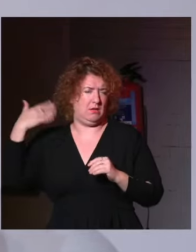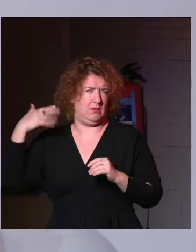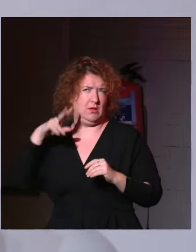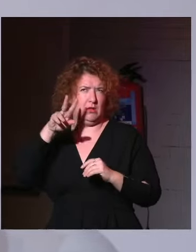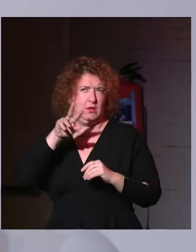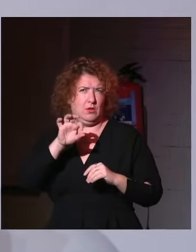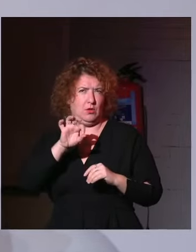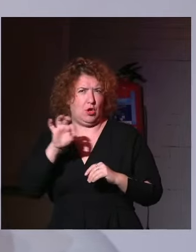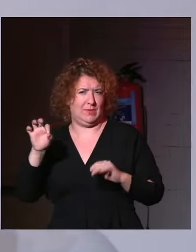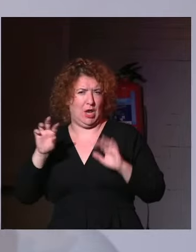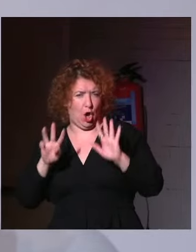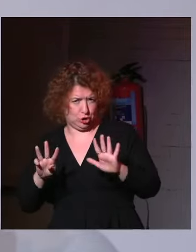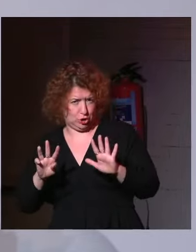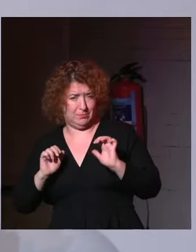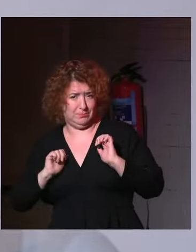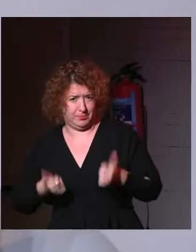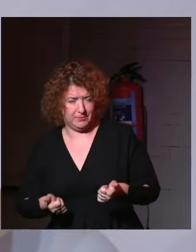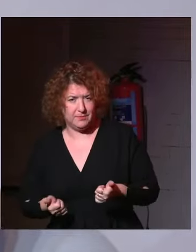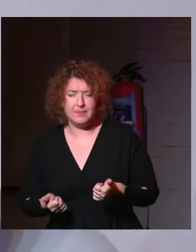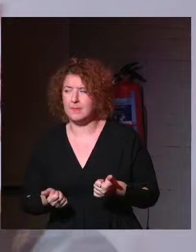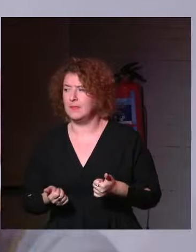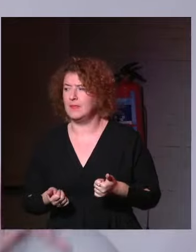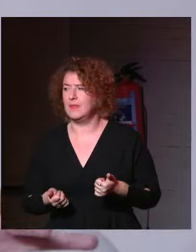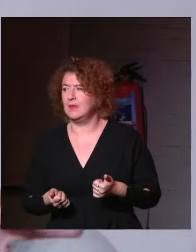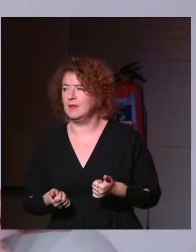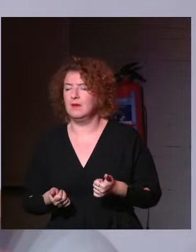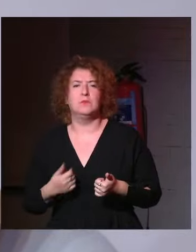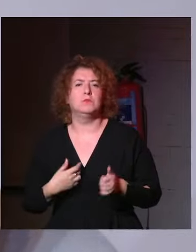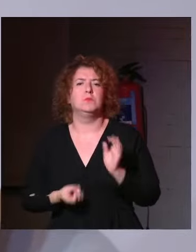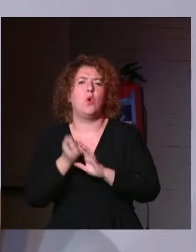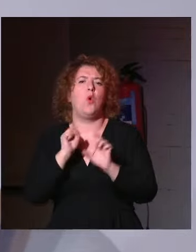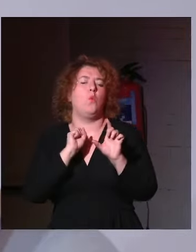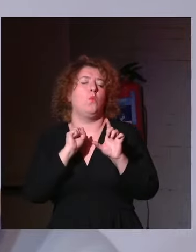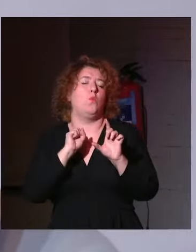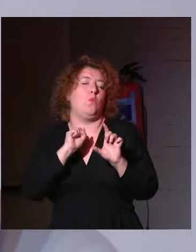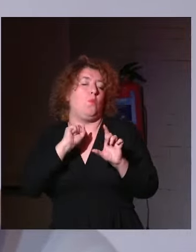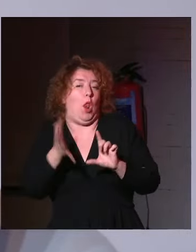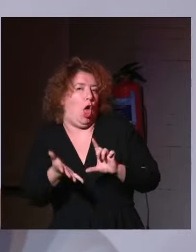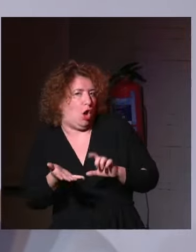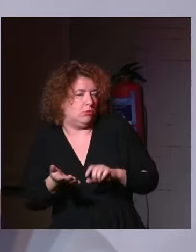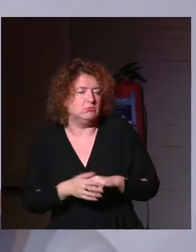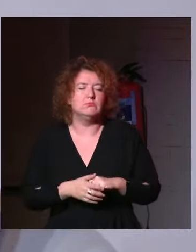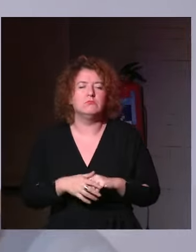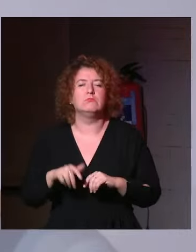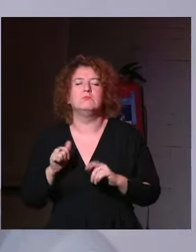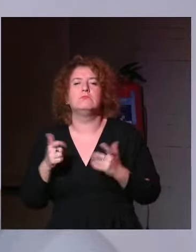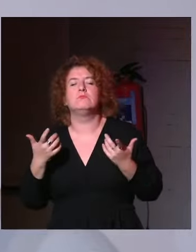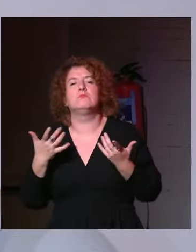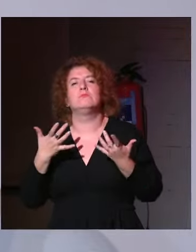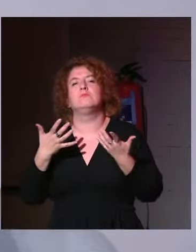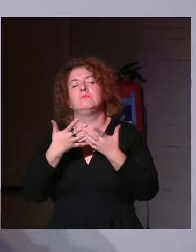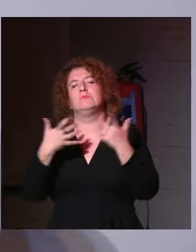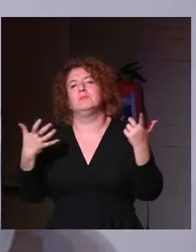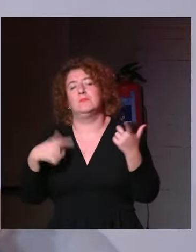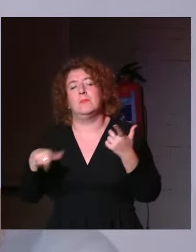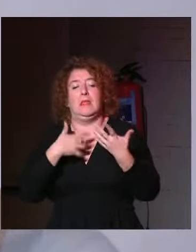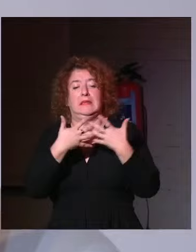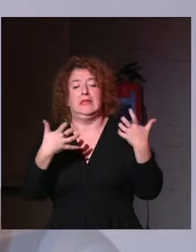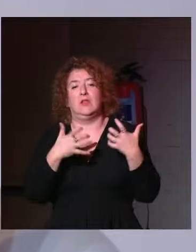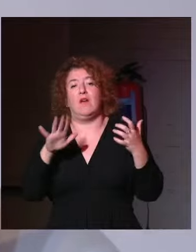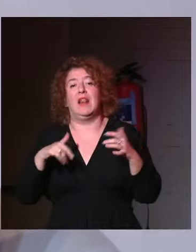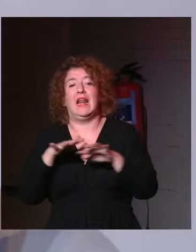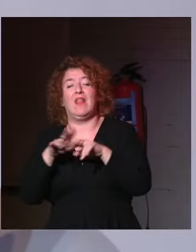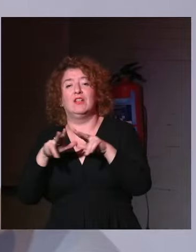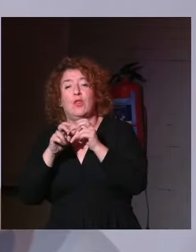2008 eh yo lo que hice fue abrir un blog Y entonces ahí ponía mis textos esos textos se iban a redes y como se hacían